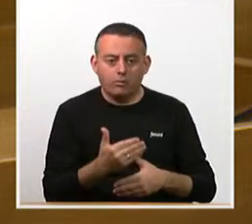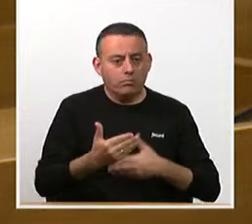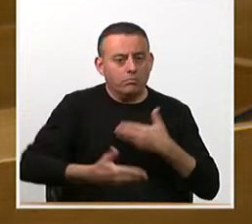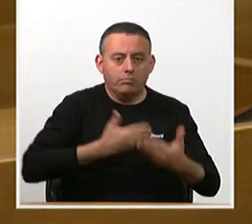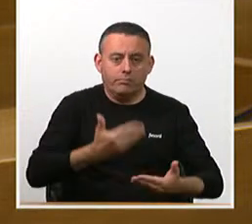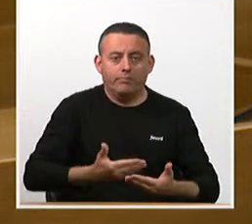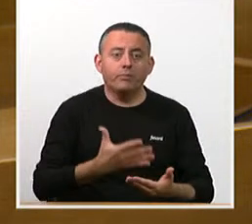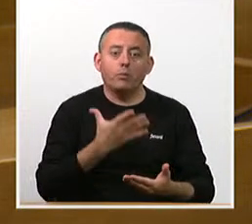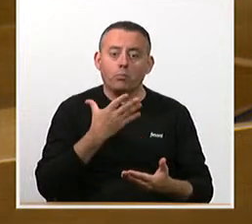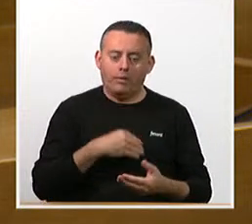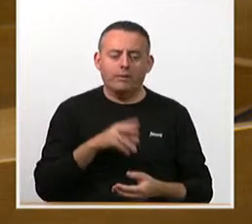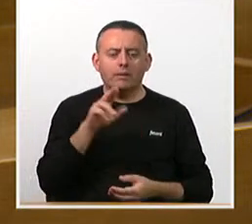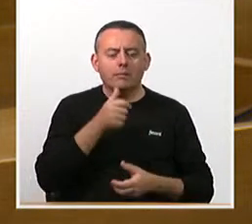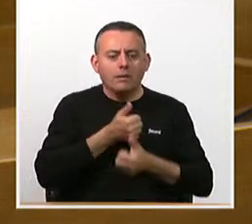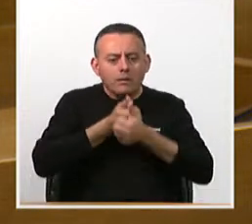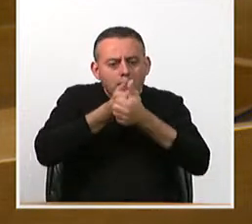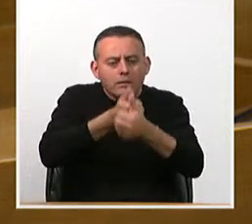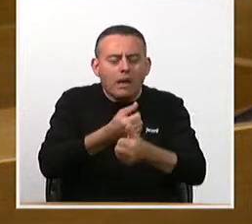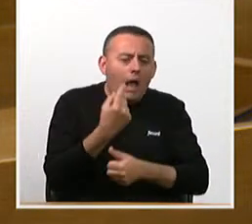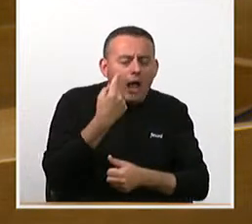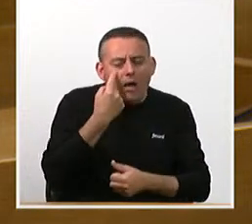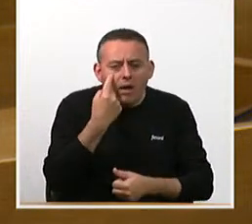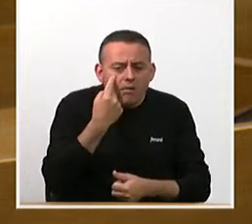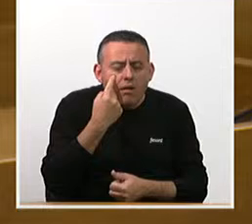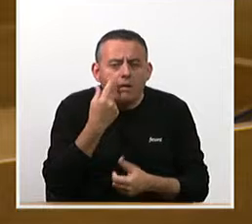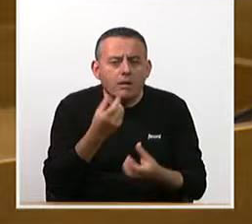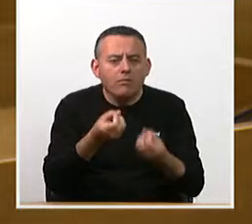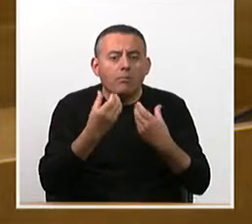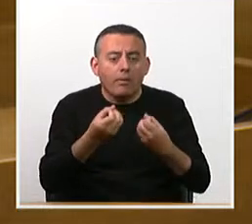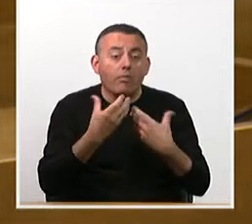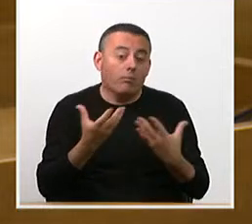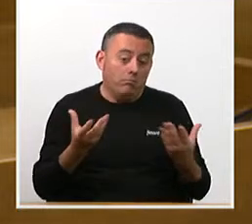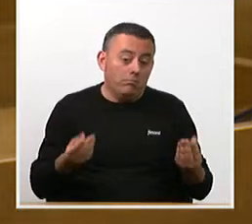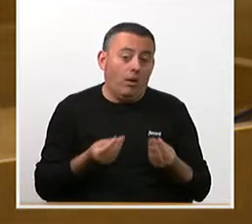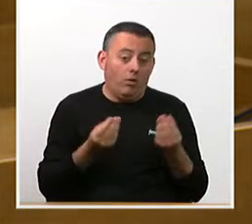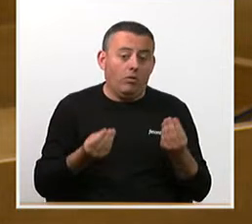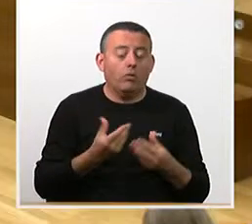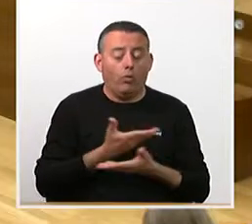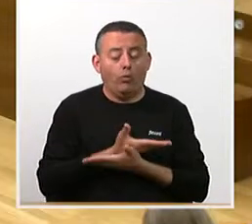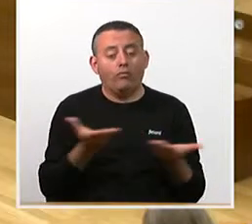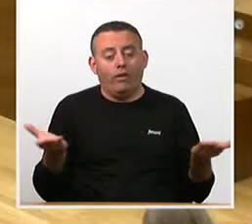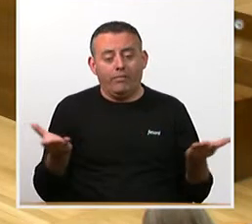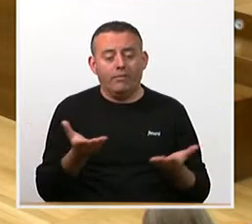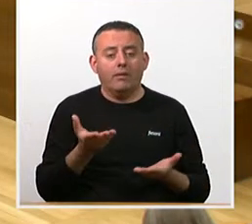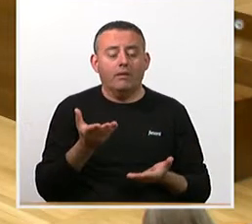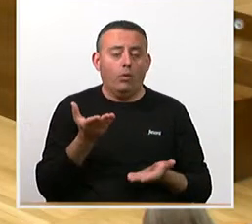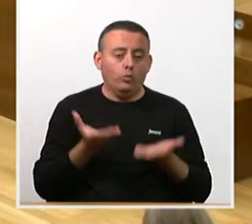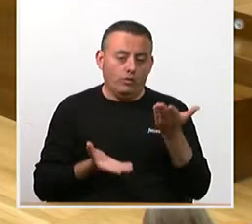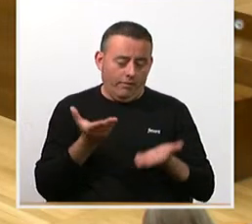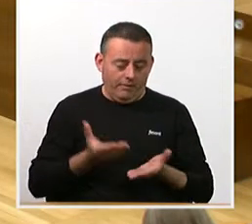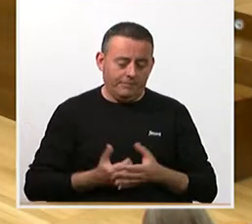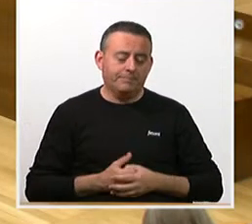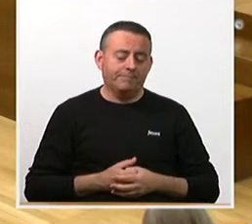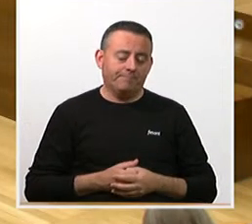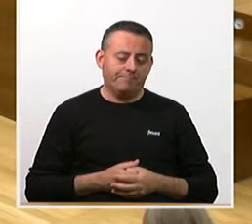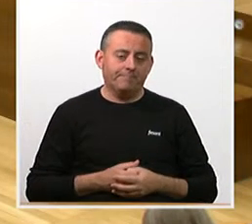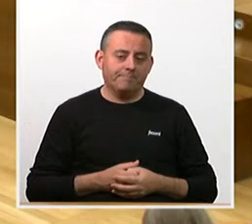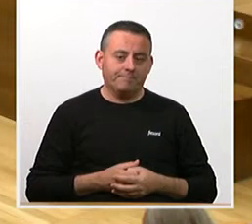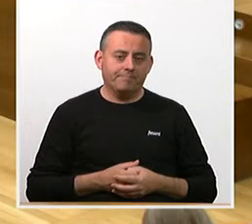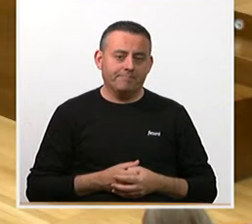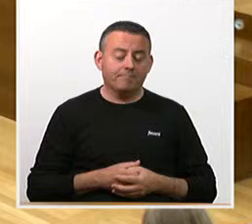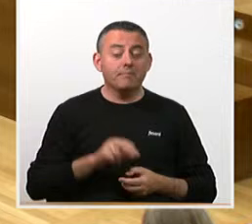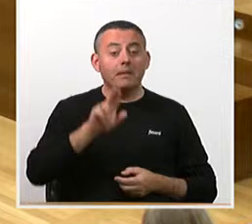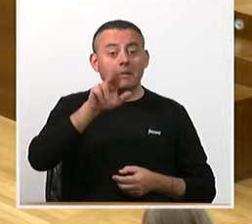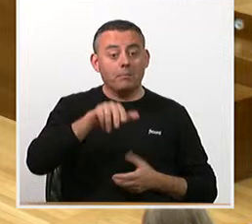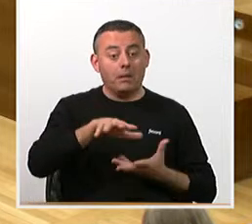confianza en la justicia y fortalece el estado de derecho además esta digitalización